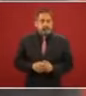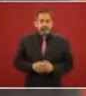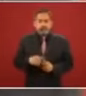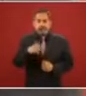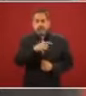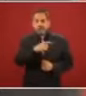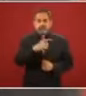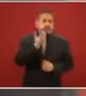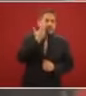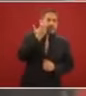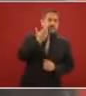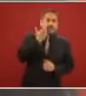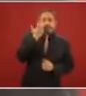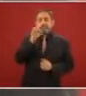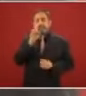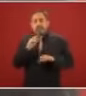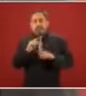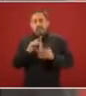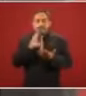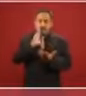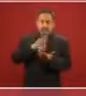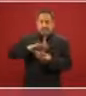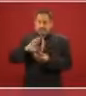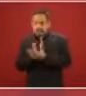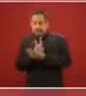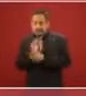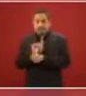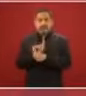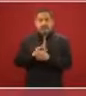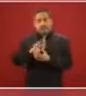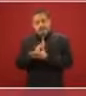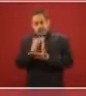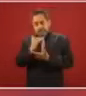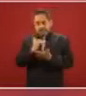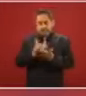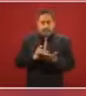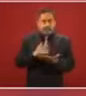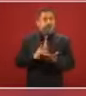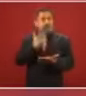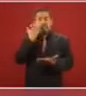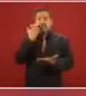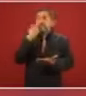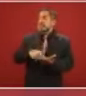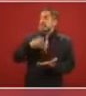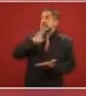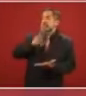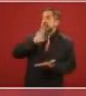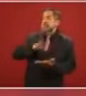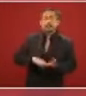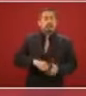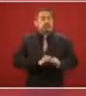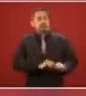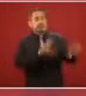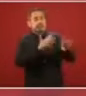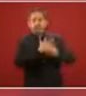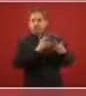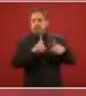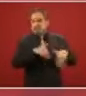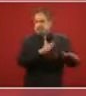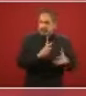utilizan pretextos de que están mal integradas las averiguaciones para dejar en libertad a presuntos